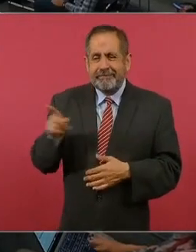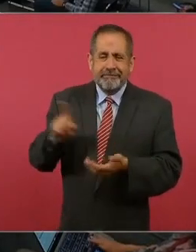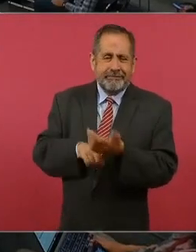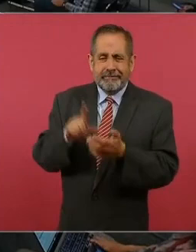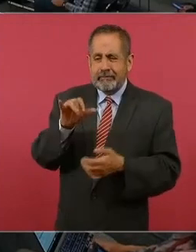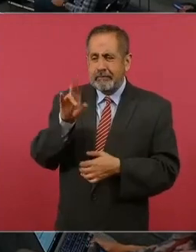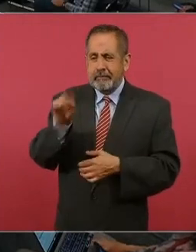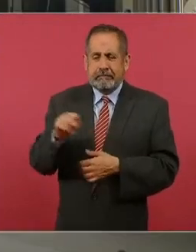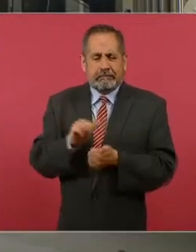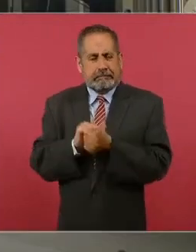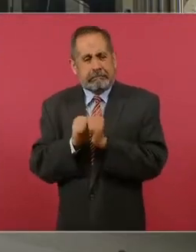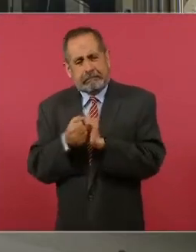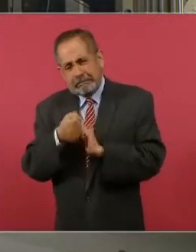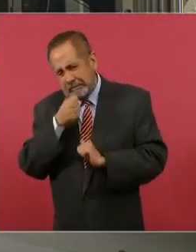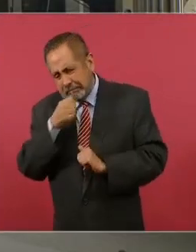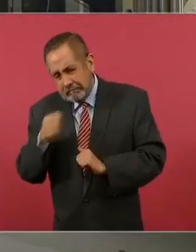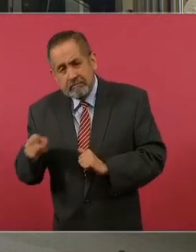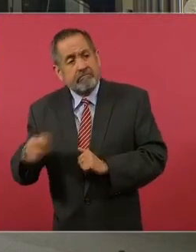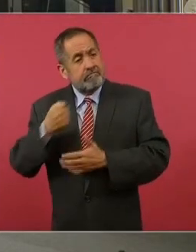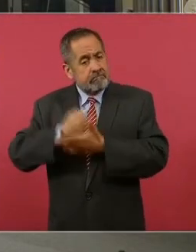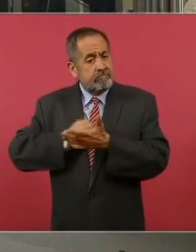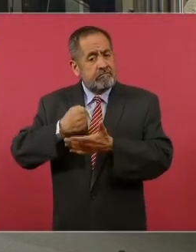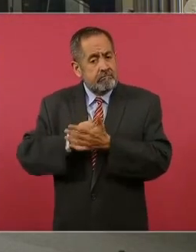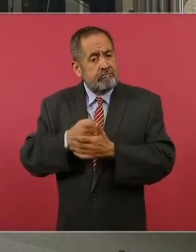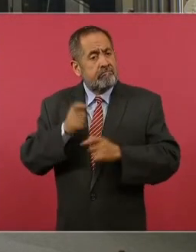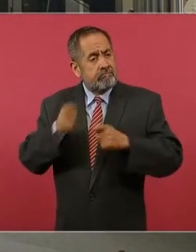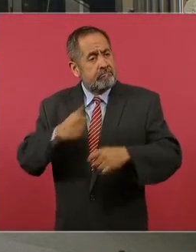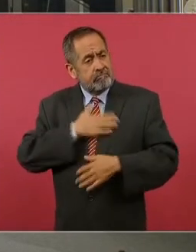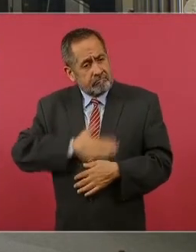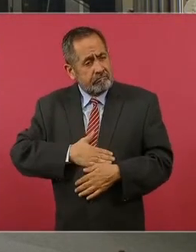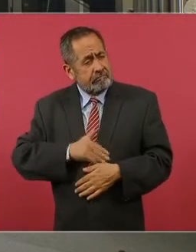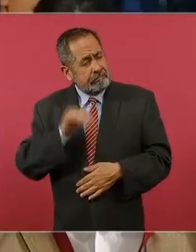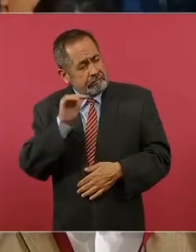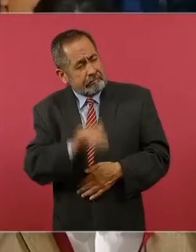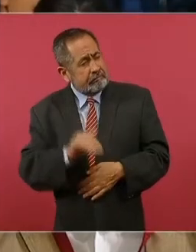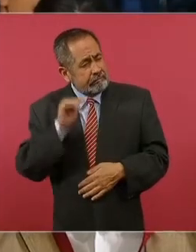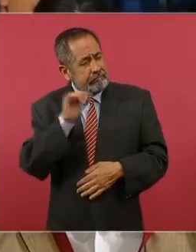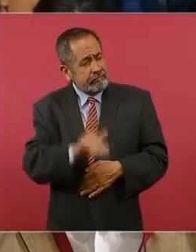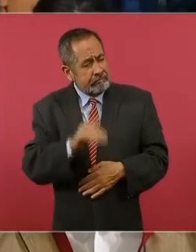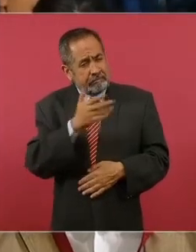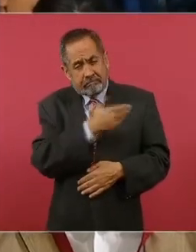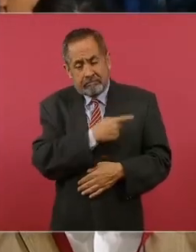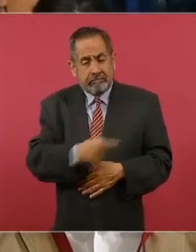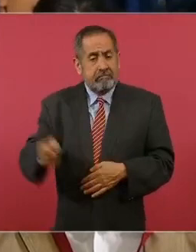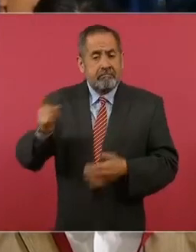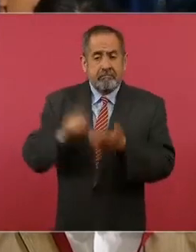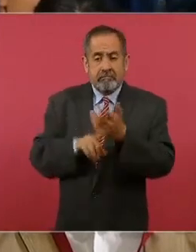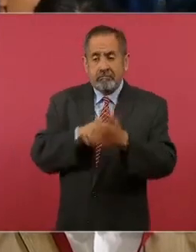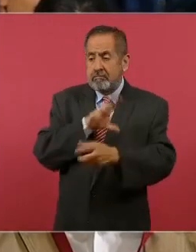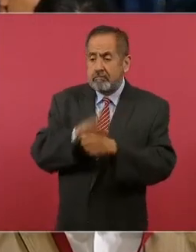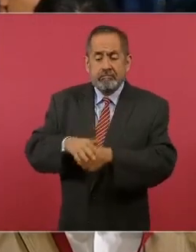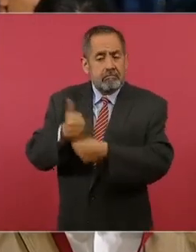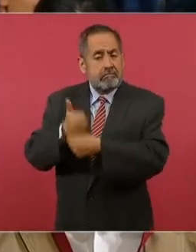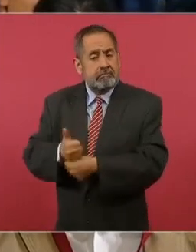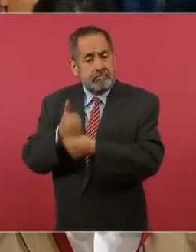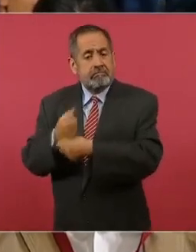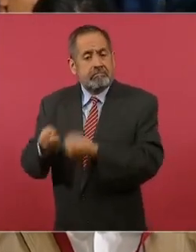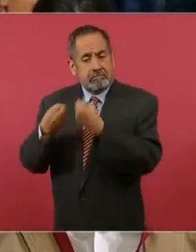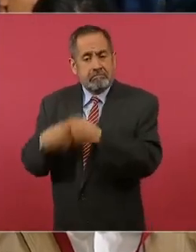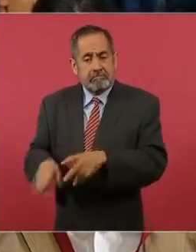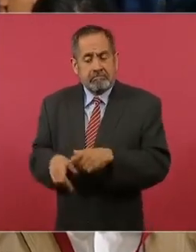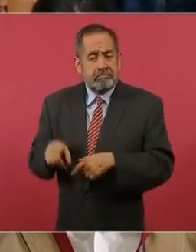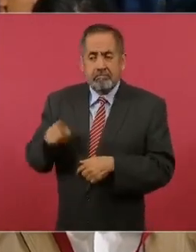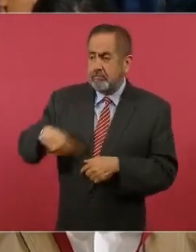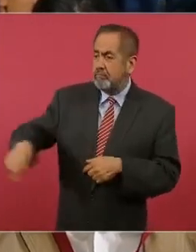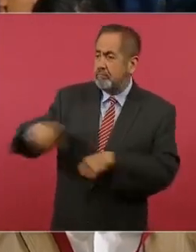Leoncio Salinas por exigir y luchar porque se le haga justicia en cuanto a todos los daños y perjuicios que han causado a